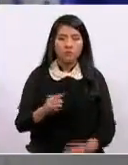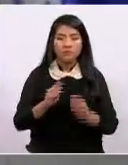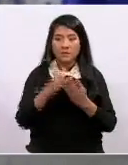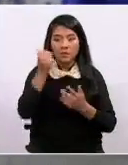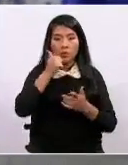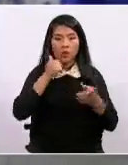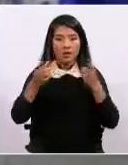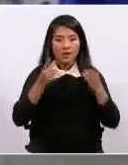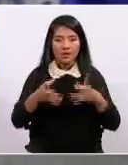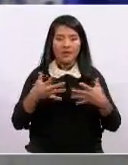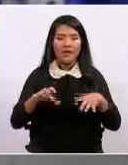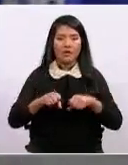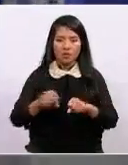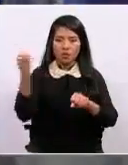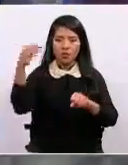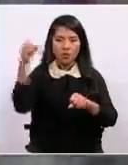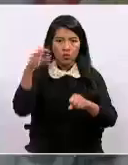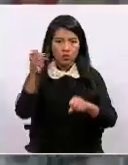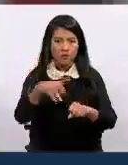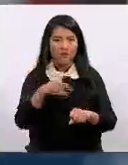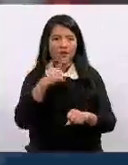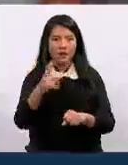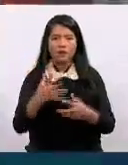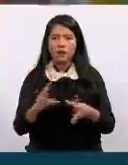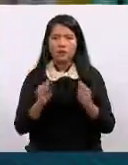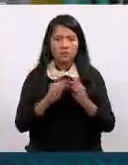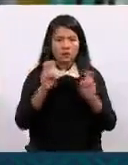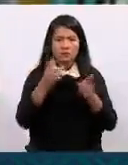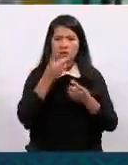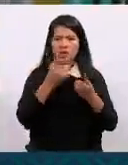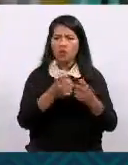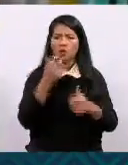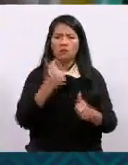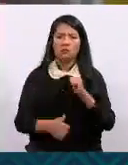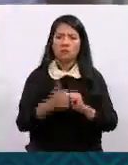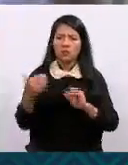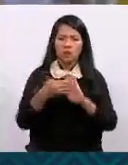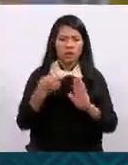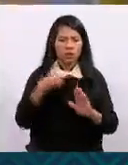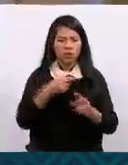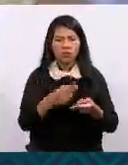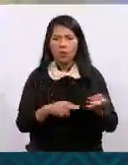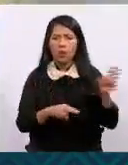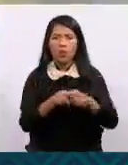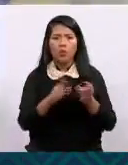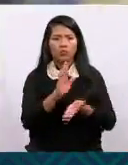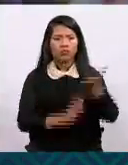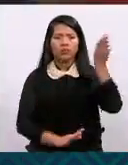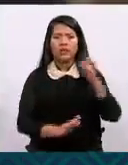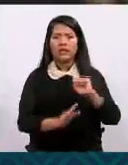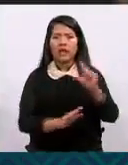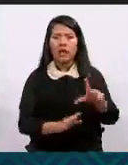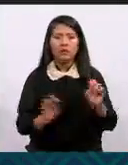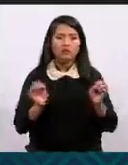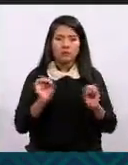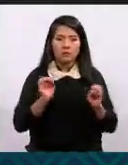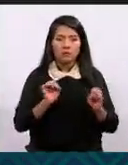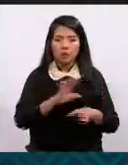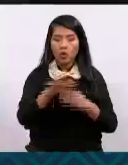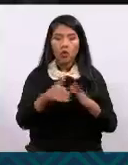subsidios en el supermercado SAS señaló que no existen denuncias de sobreprecios en los productos, puesto que los precios